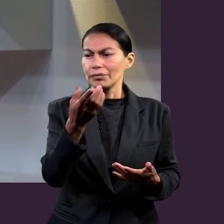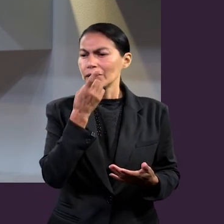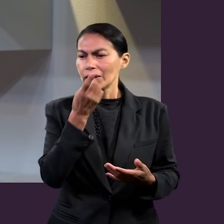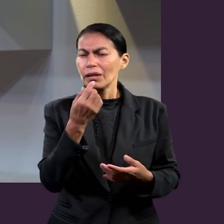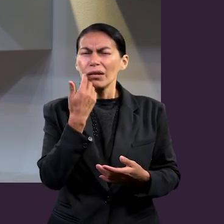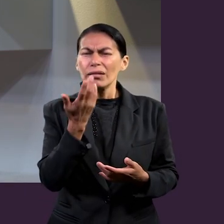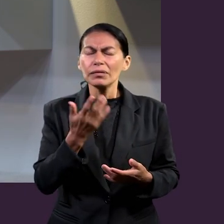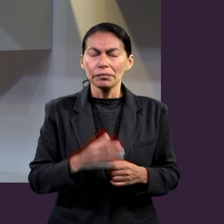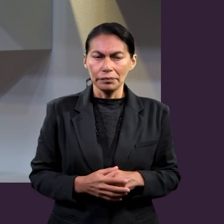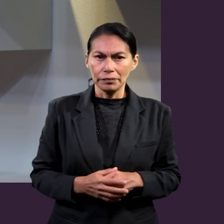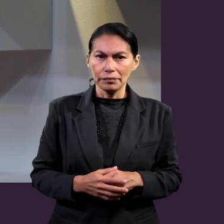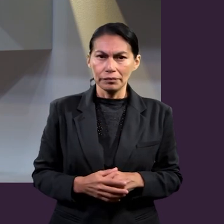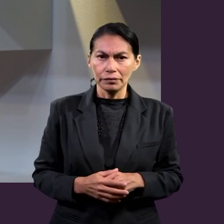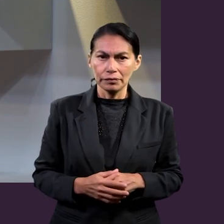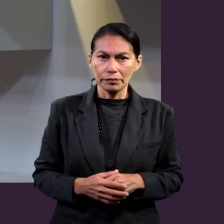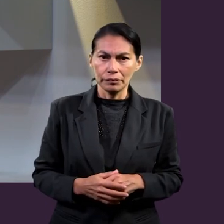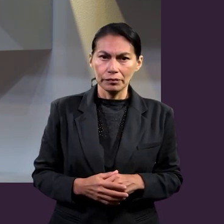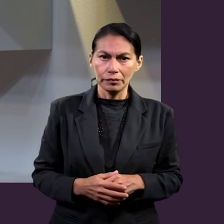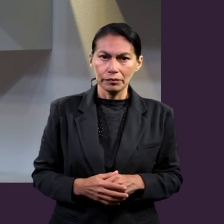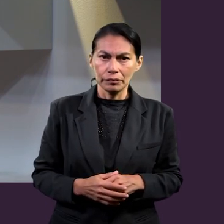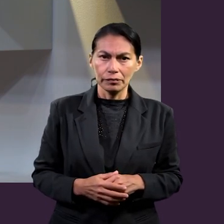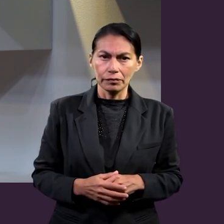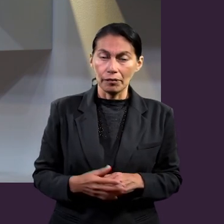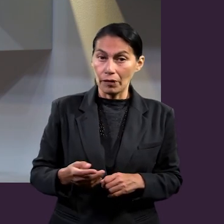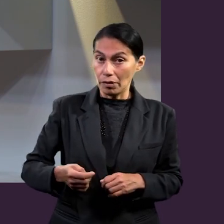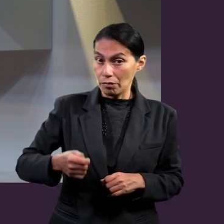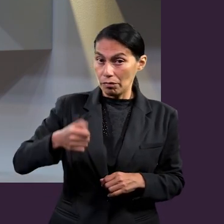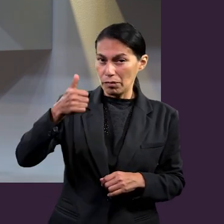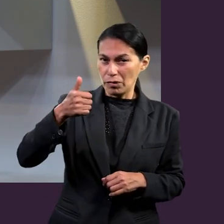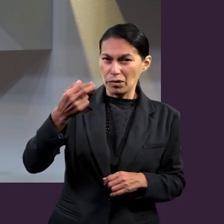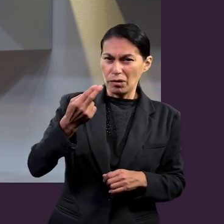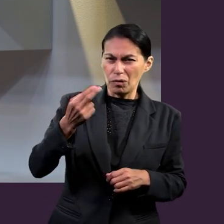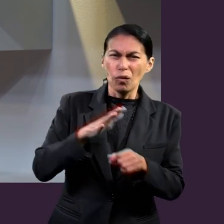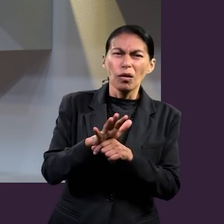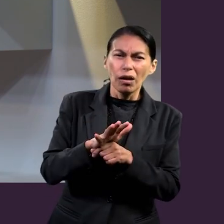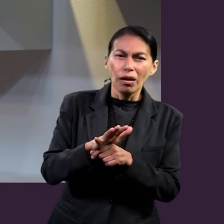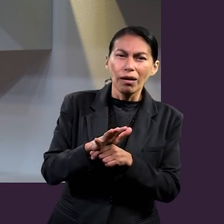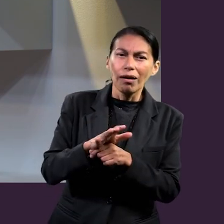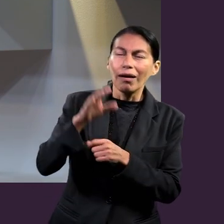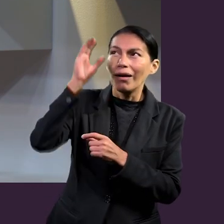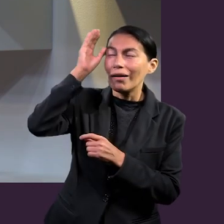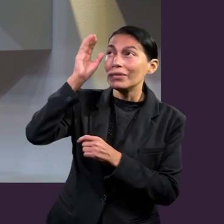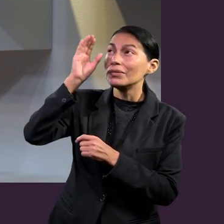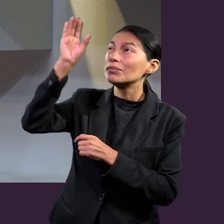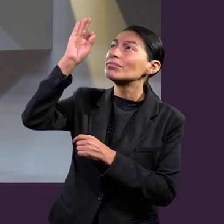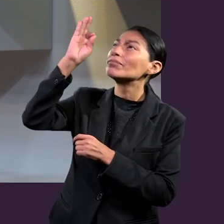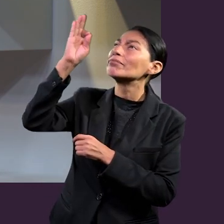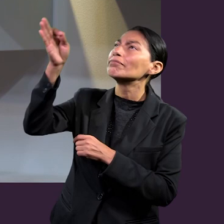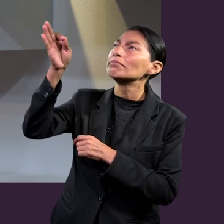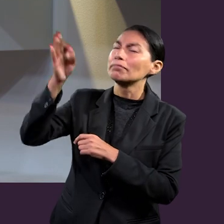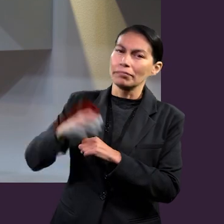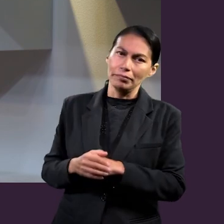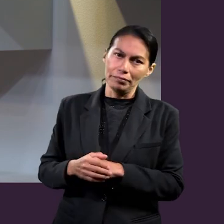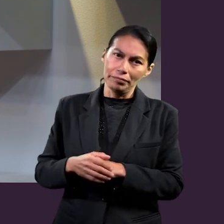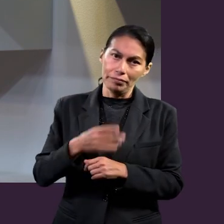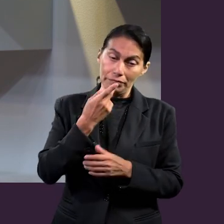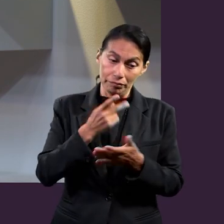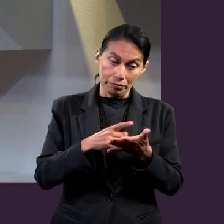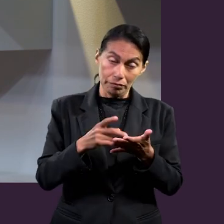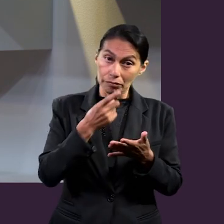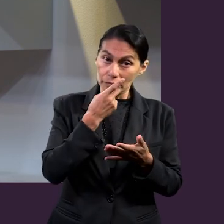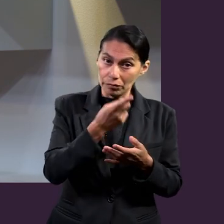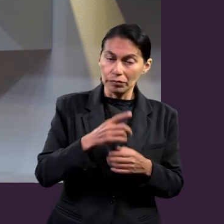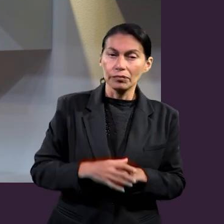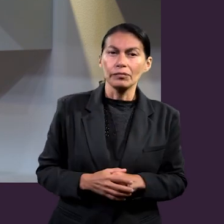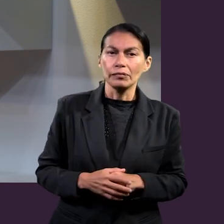acompañando. Lo primero que sucede es aceptar a Cristo. Por eso, Pablo, como decimos en